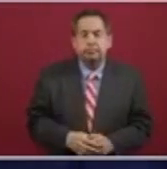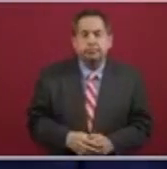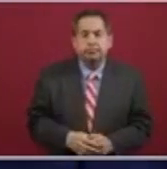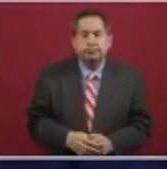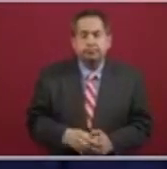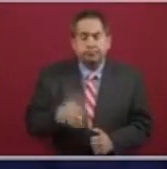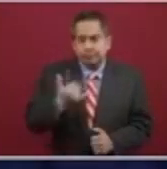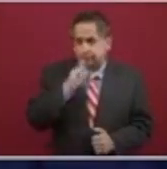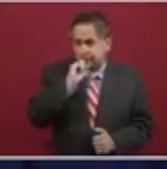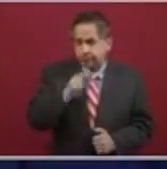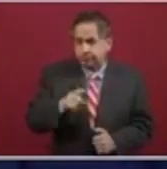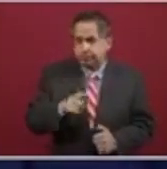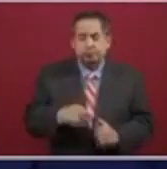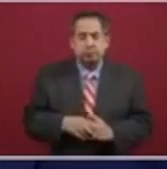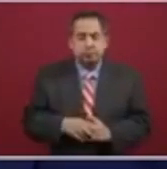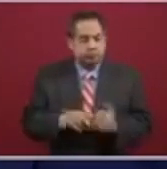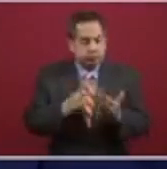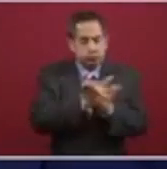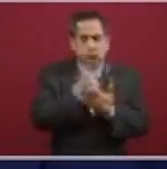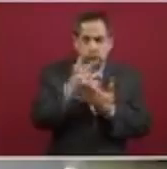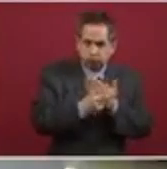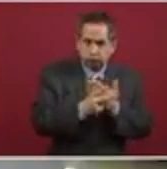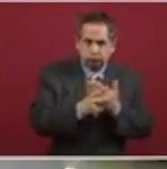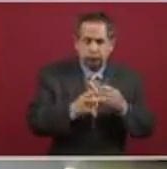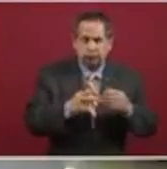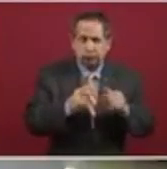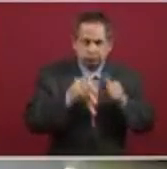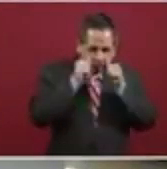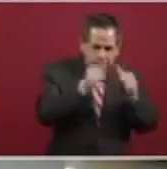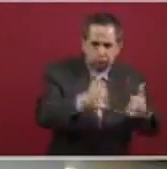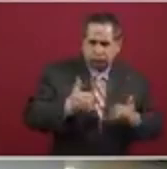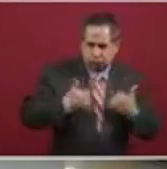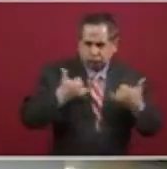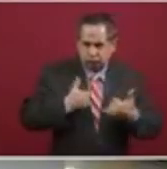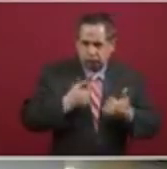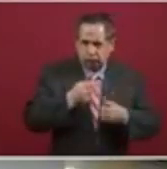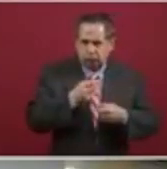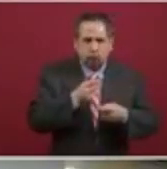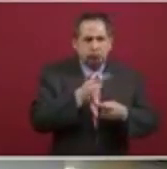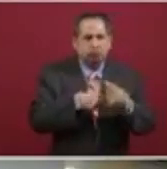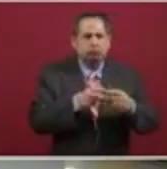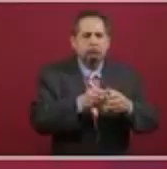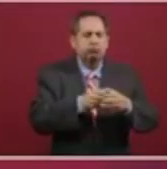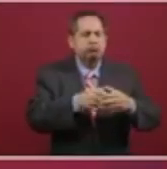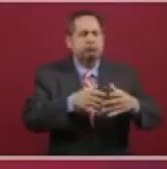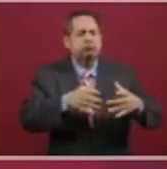Y el programa va a crecer. El propósito es llegar a